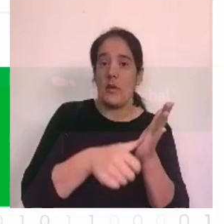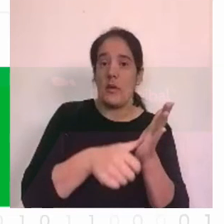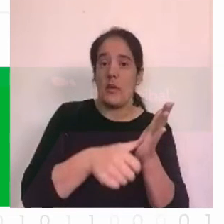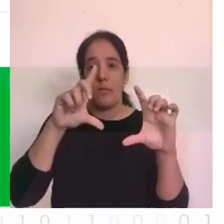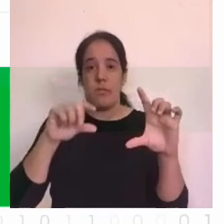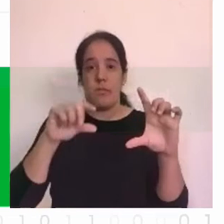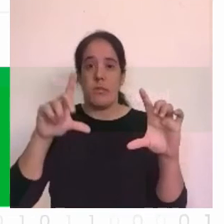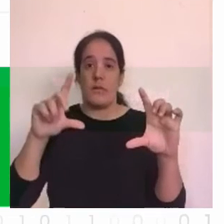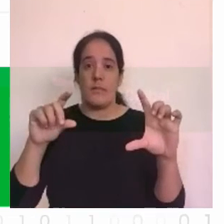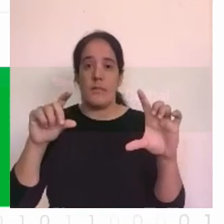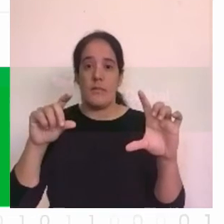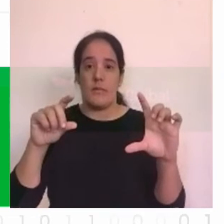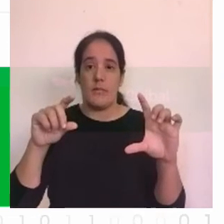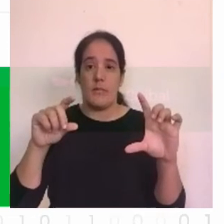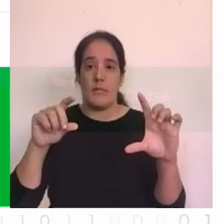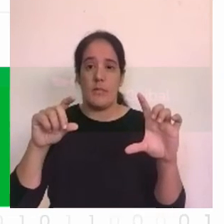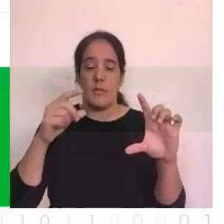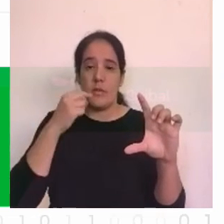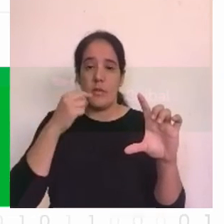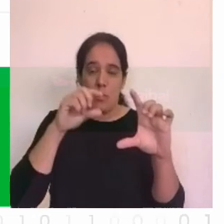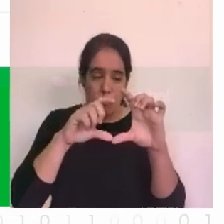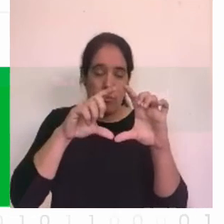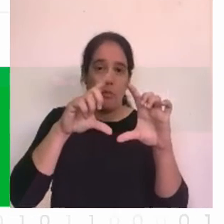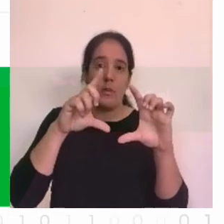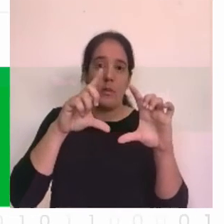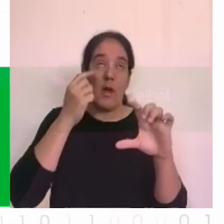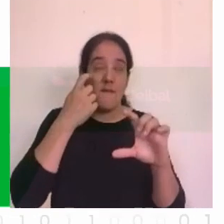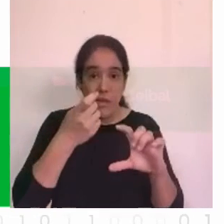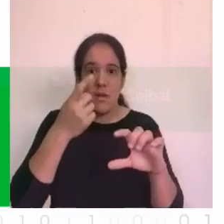más acumulado a valores más bajos que los que no reciben.